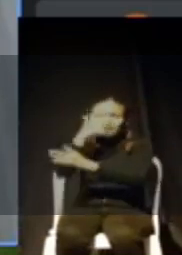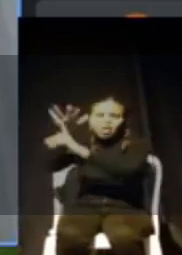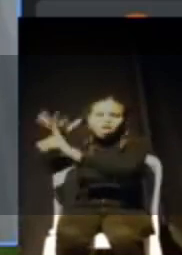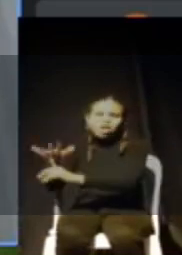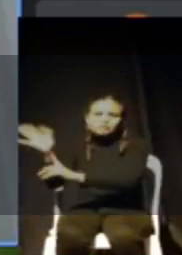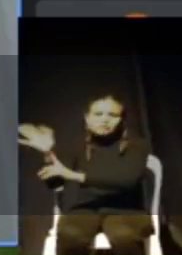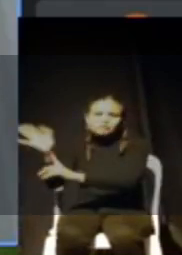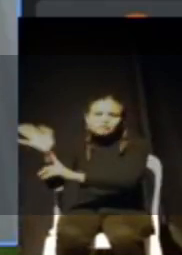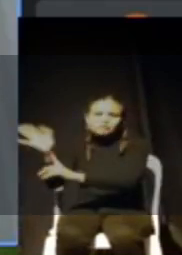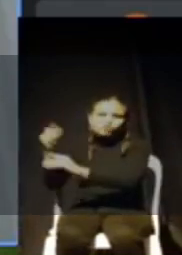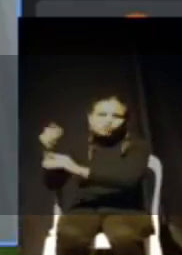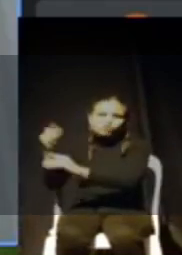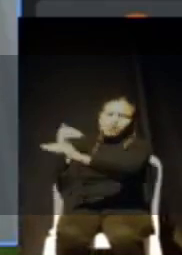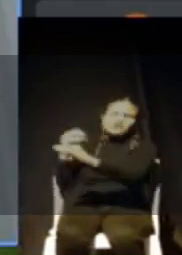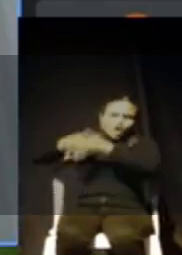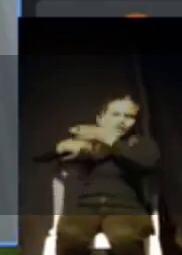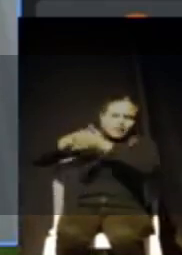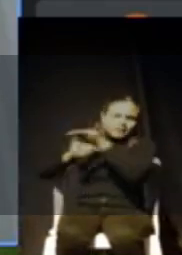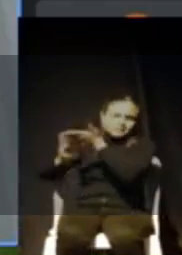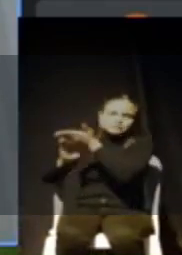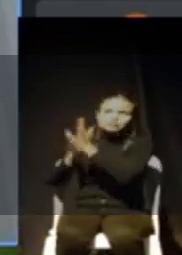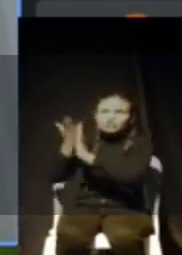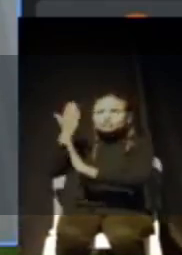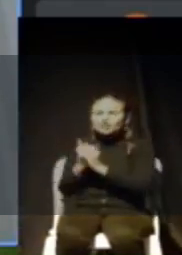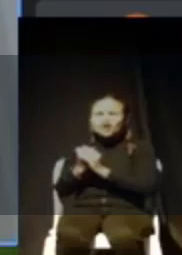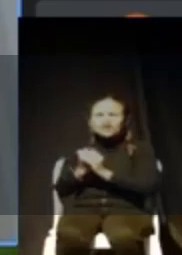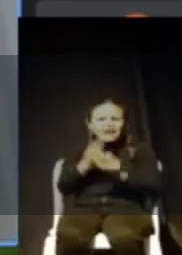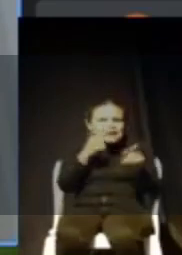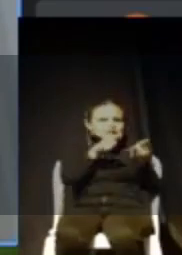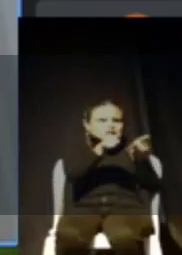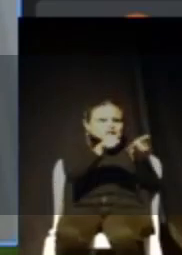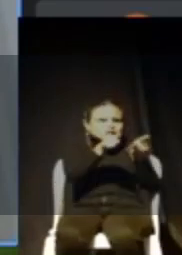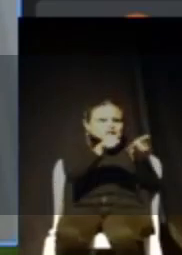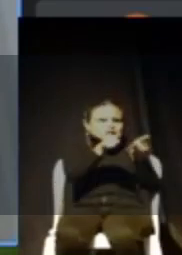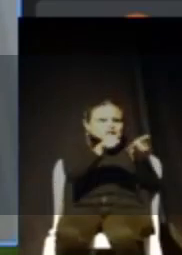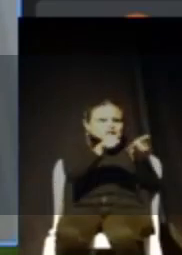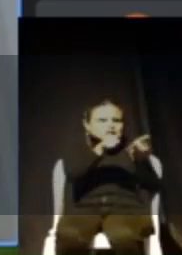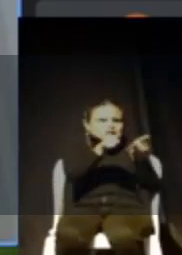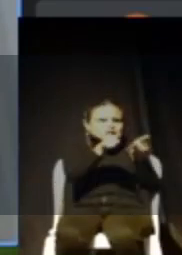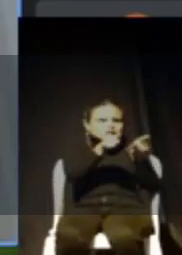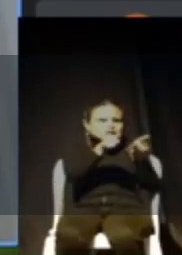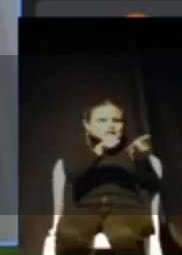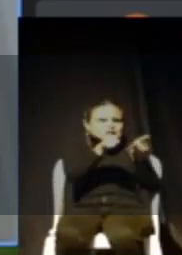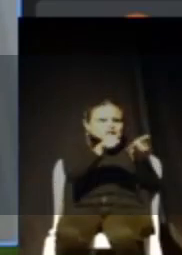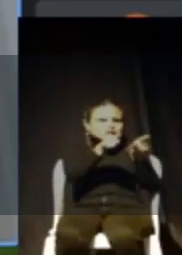otras, que están dando cuenta de esas limitaciones, de esos planteamientos que